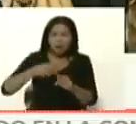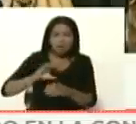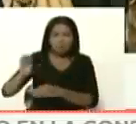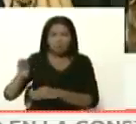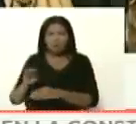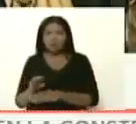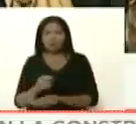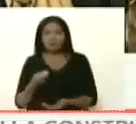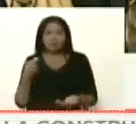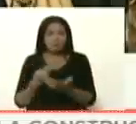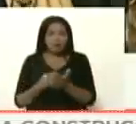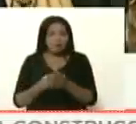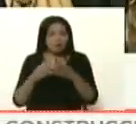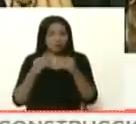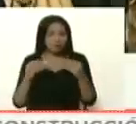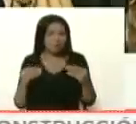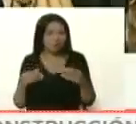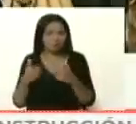pasajes,